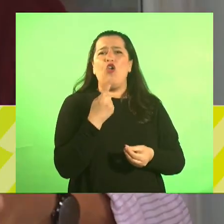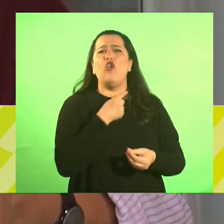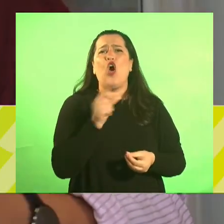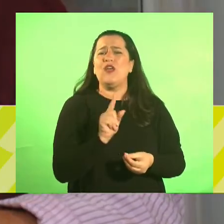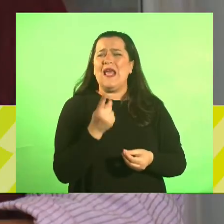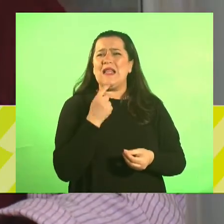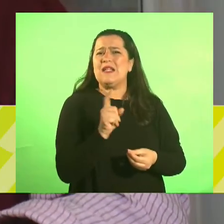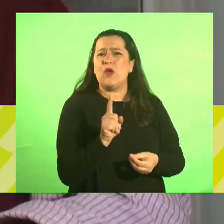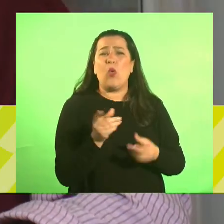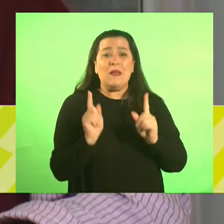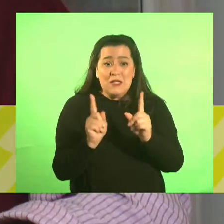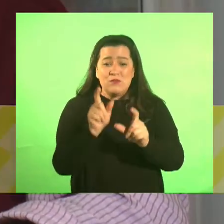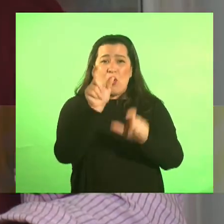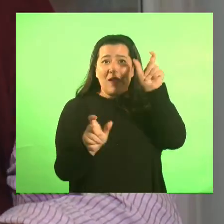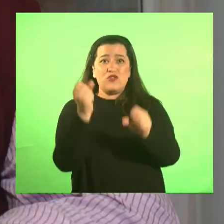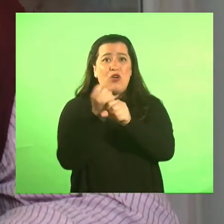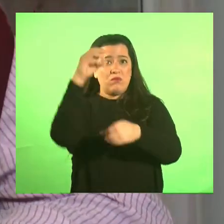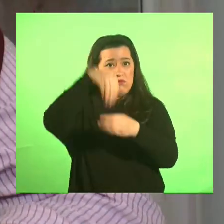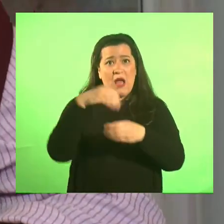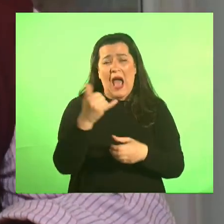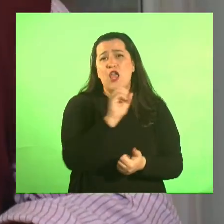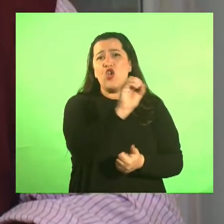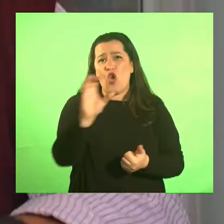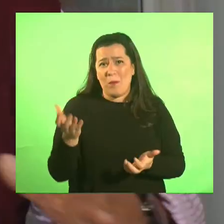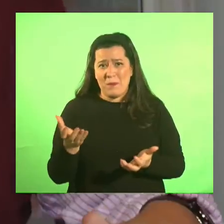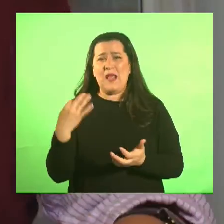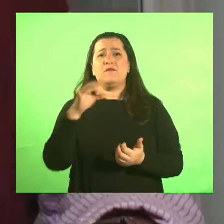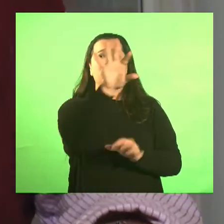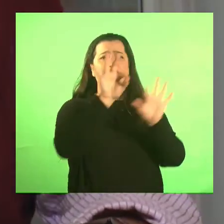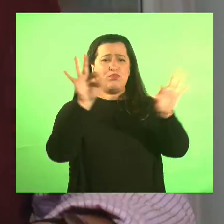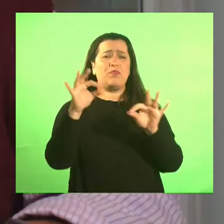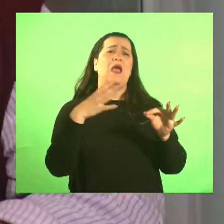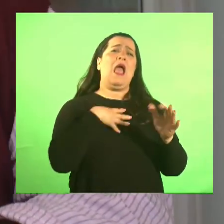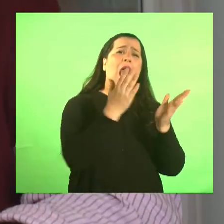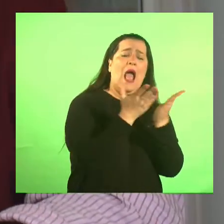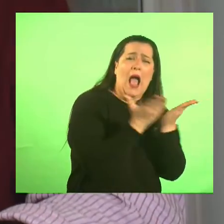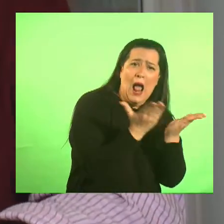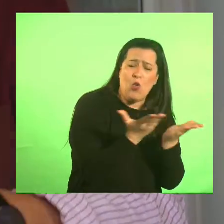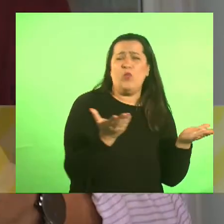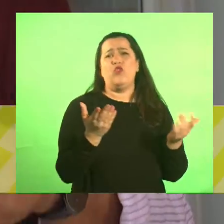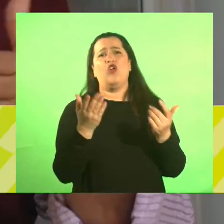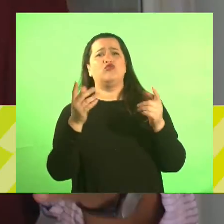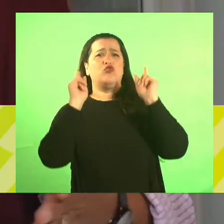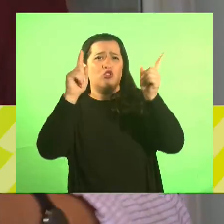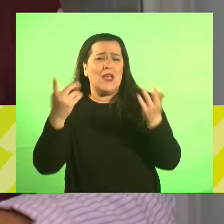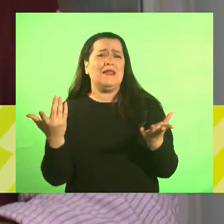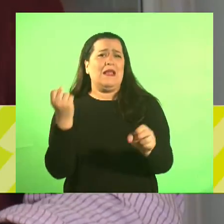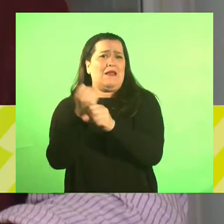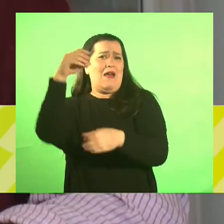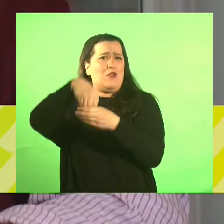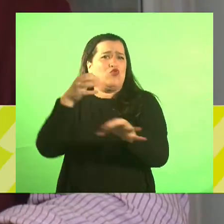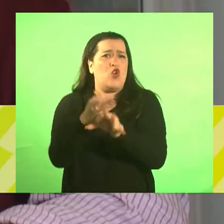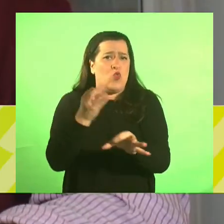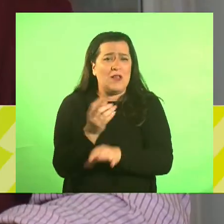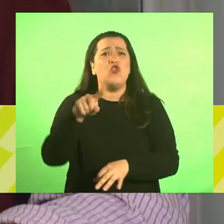Los que están adentro del sistema educativo tienen nombre, ¿no? Se lo designan. Son alumnos, son docentes, son trabajadores de educación. Los que están afuera, ¿qué nombre